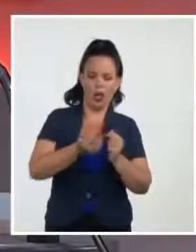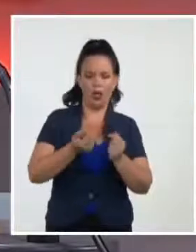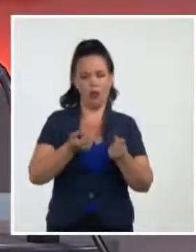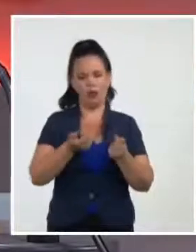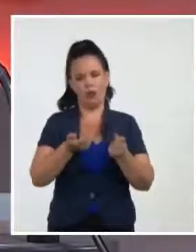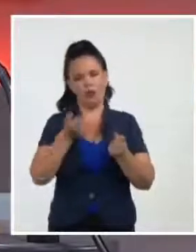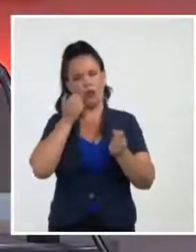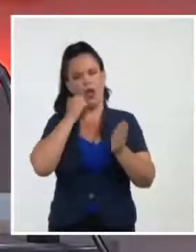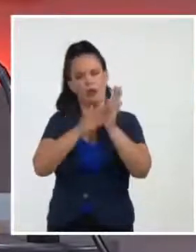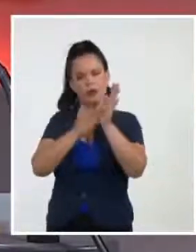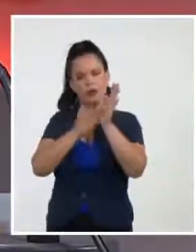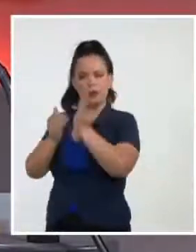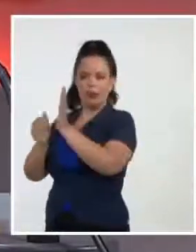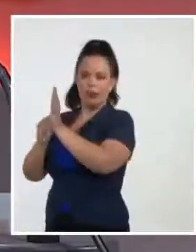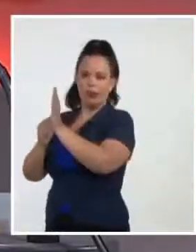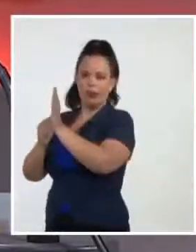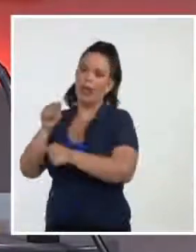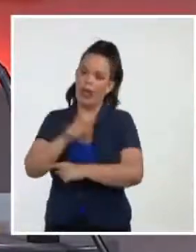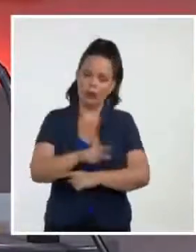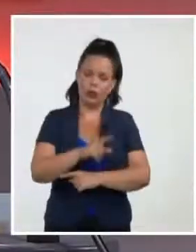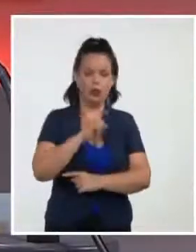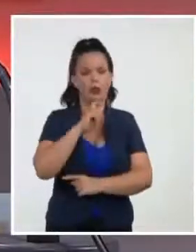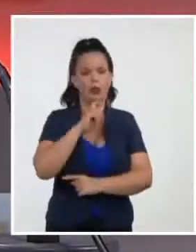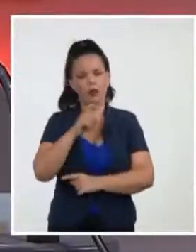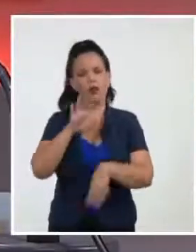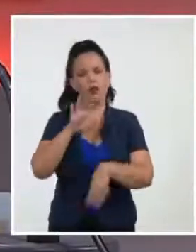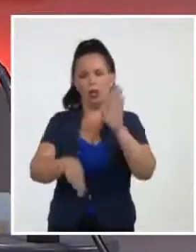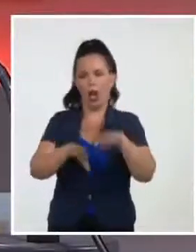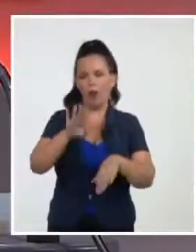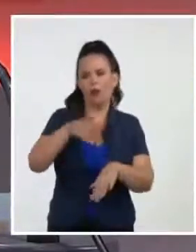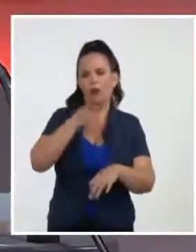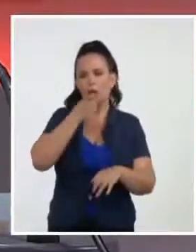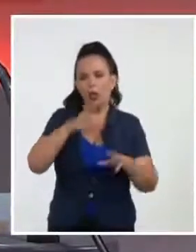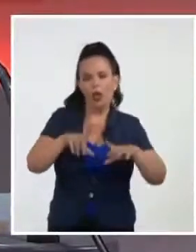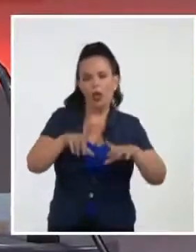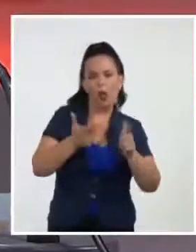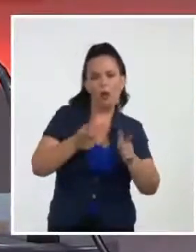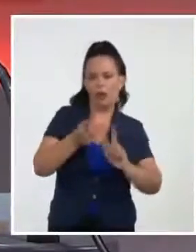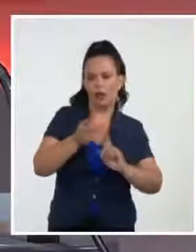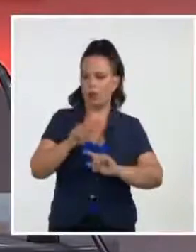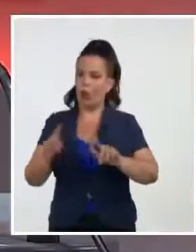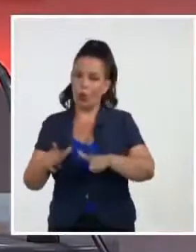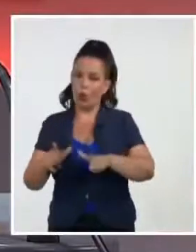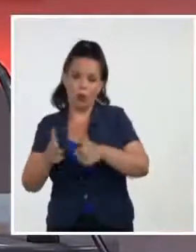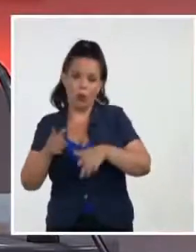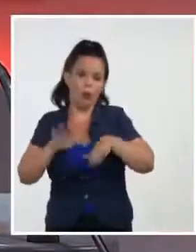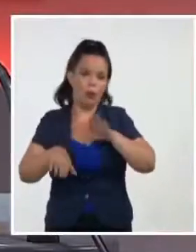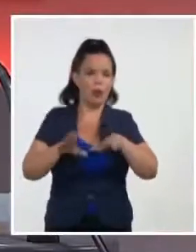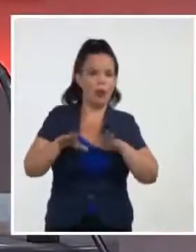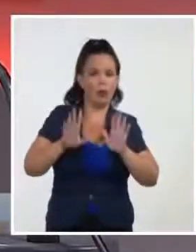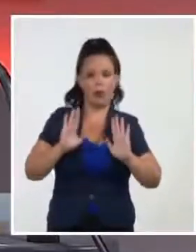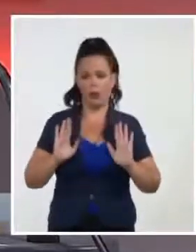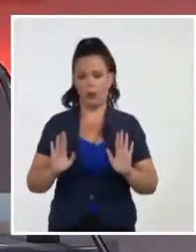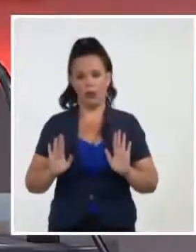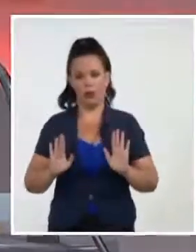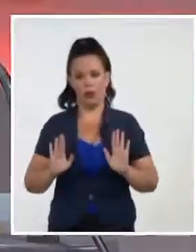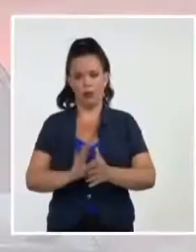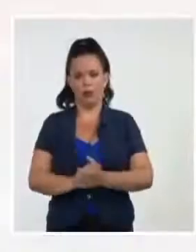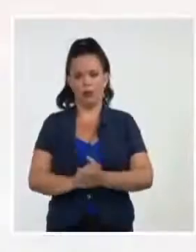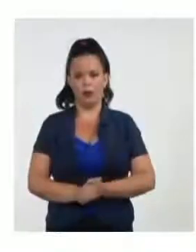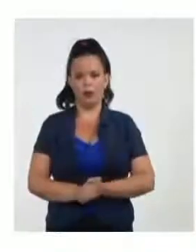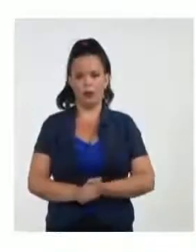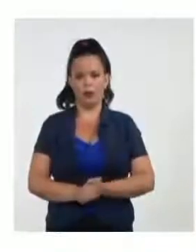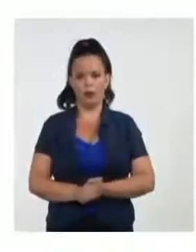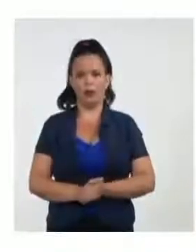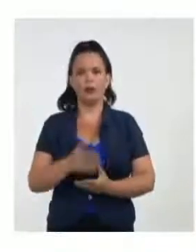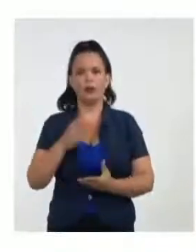siempre son bien polémicos. Entonces, bueno, nosotros tenemos un primer esquema que ya